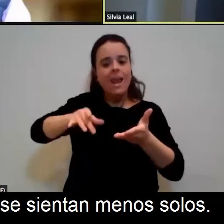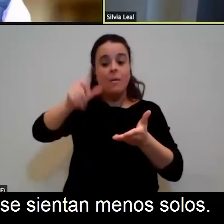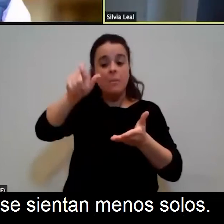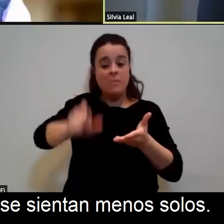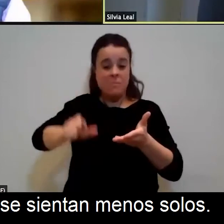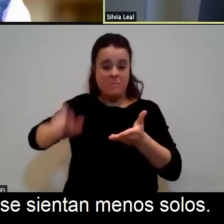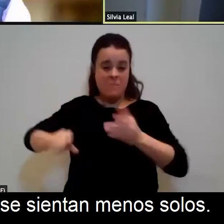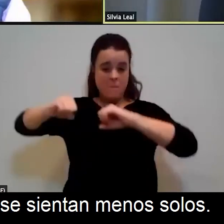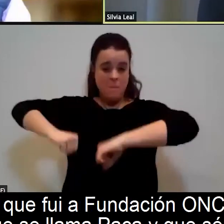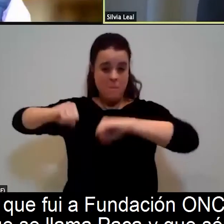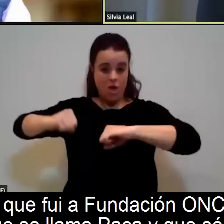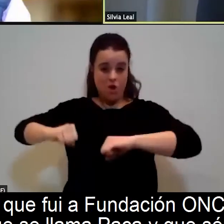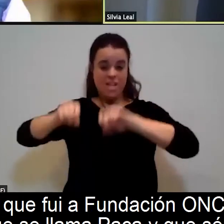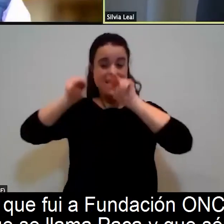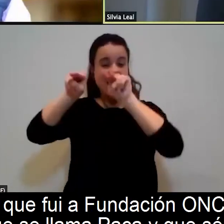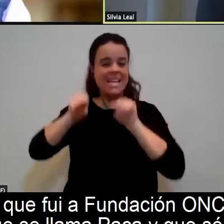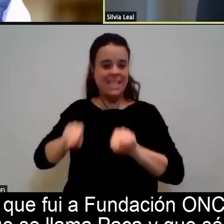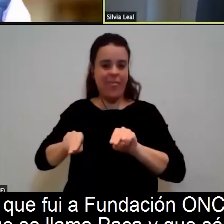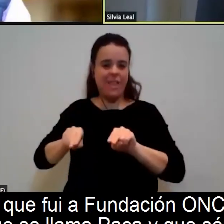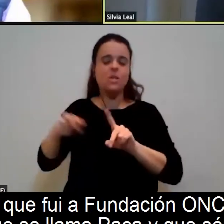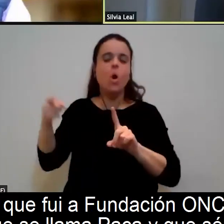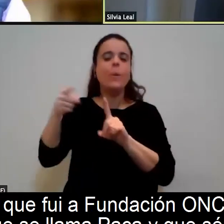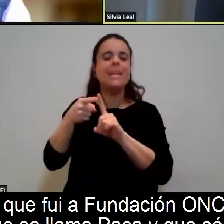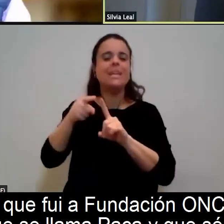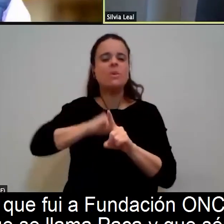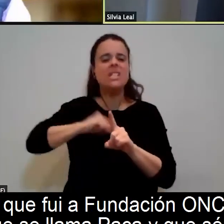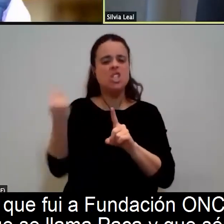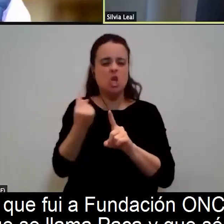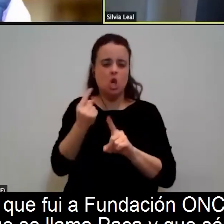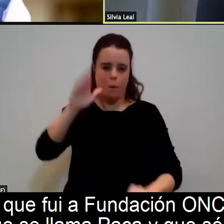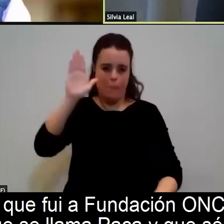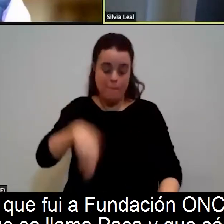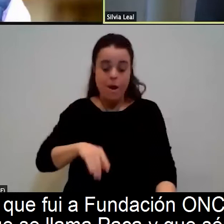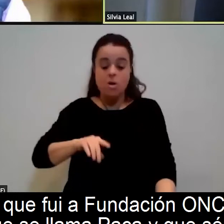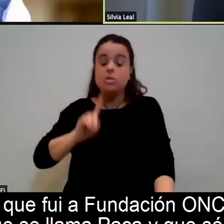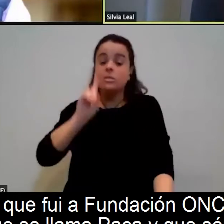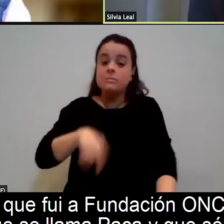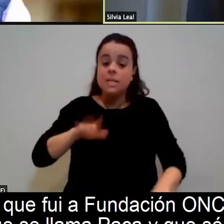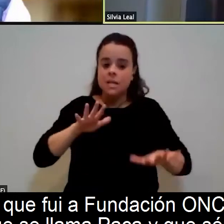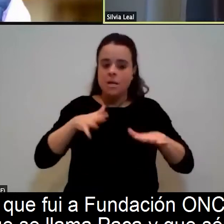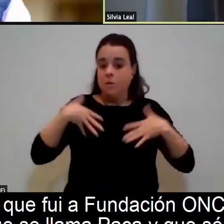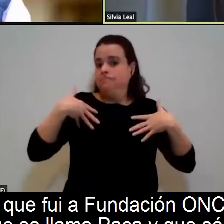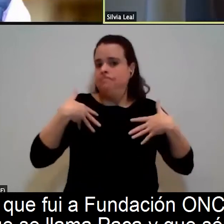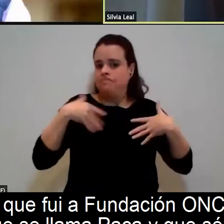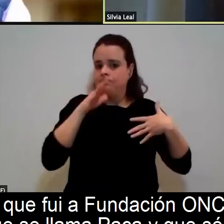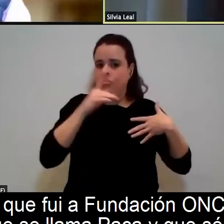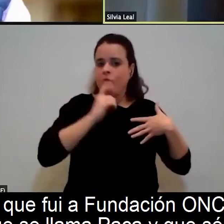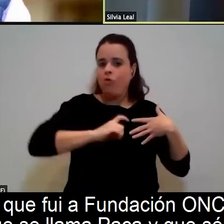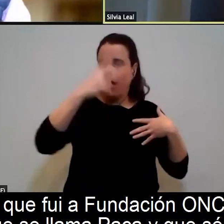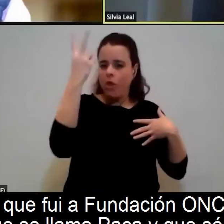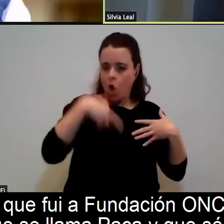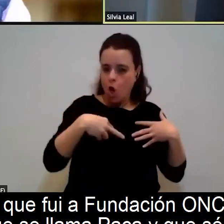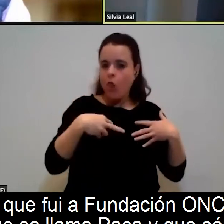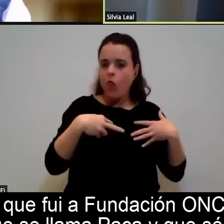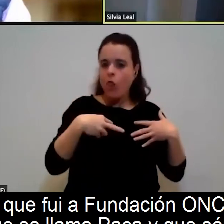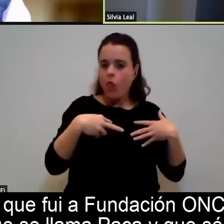sientan menos solos, ¿no? Y luego me sorprendió que fui a Fundación 11 y me recibió, creo que me recibió y me acompañó con